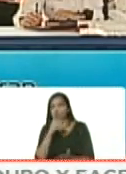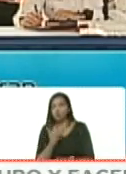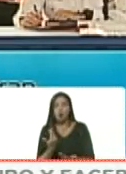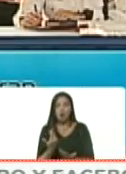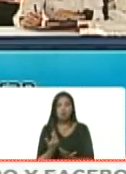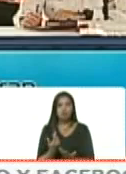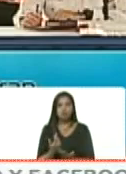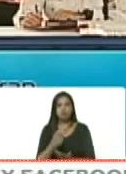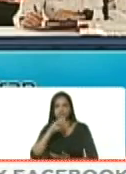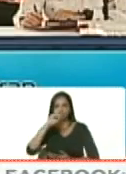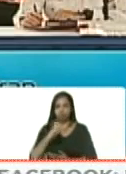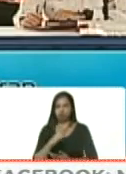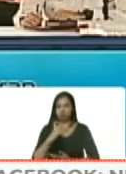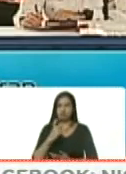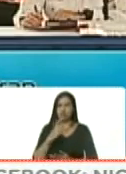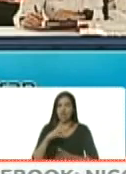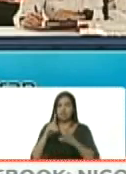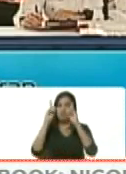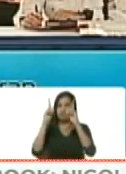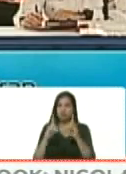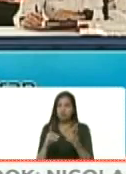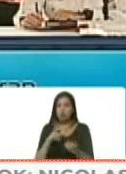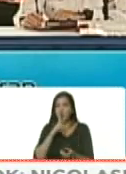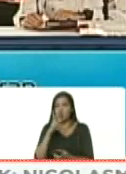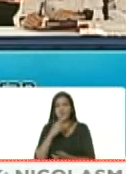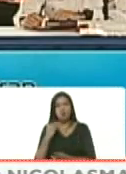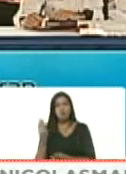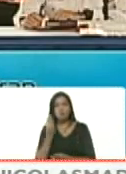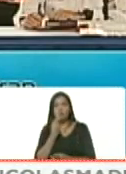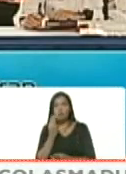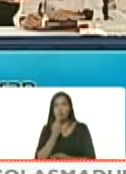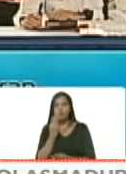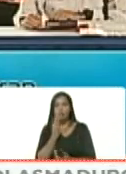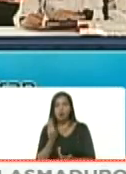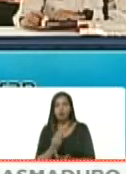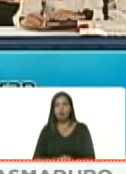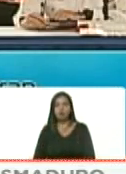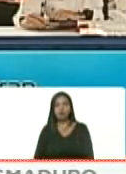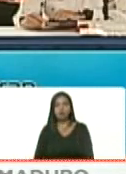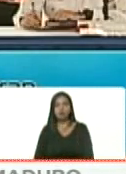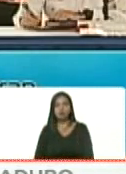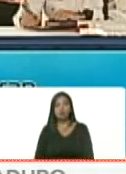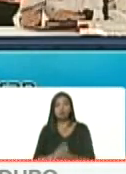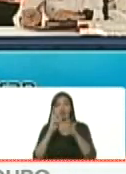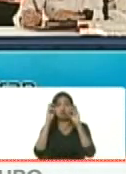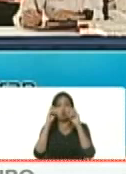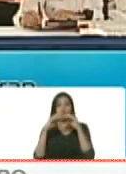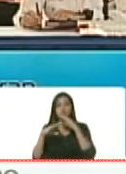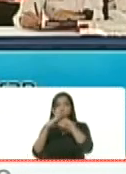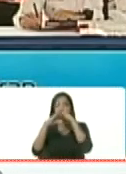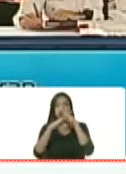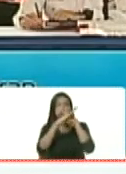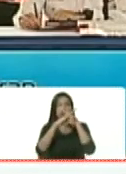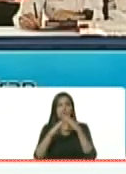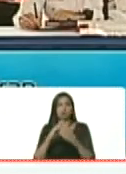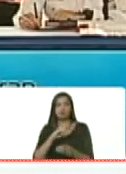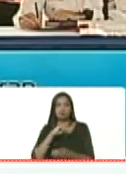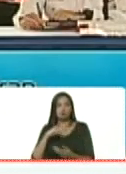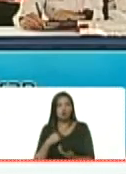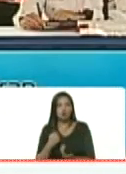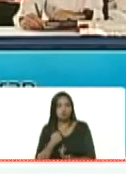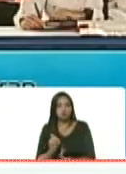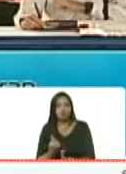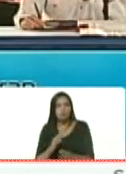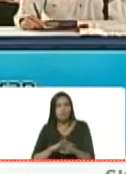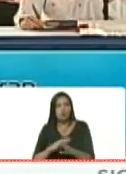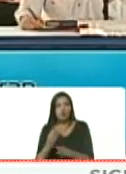espurias, decisiones estúpidas de supuestas sanciones,